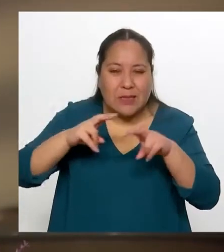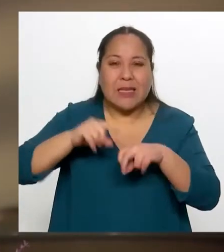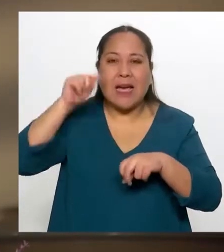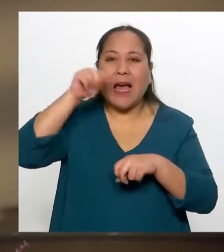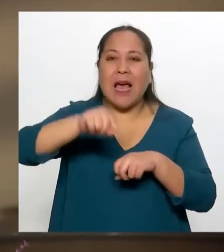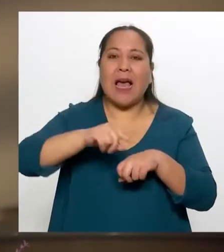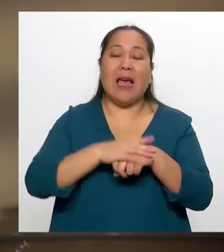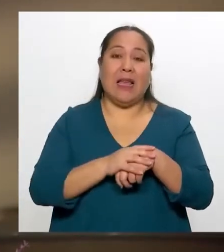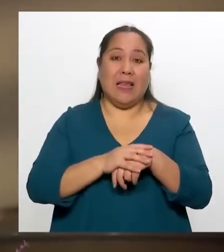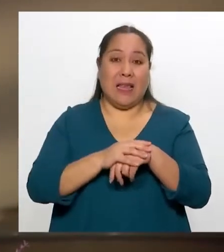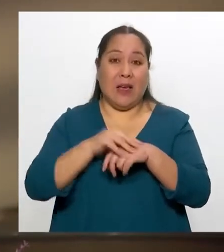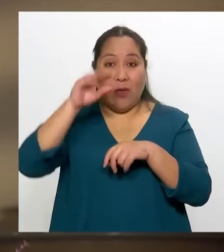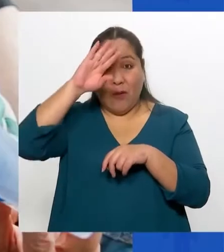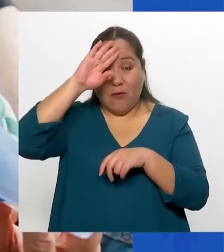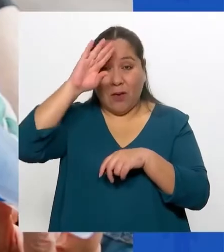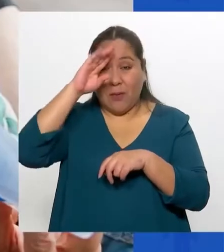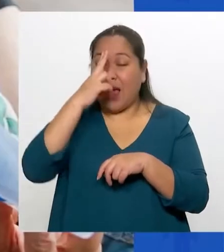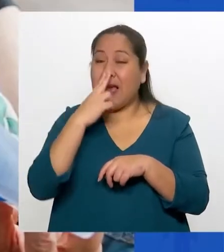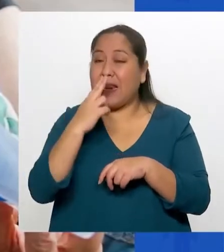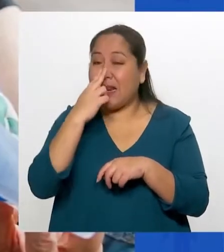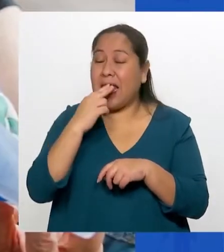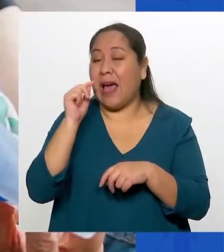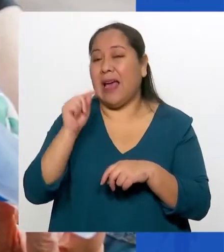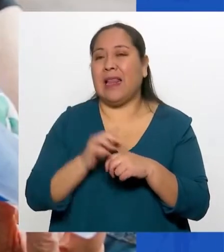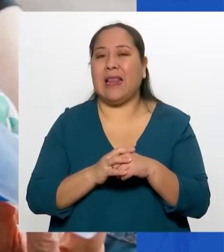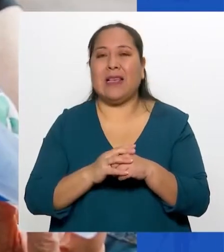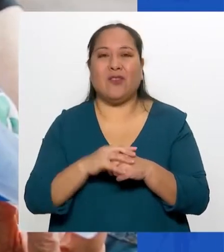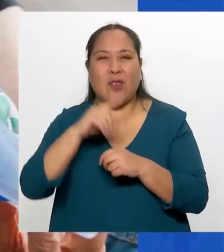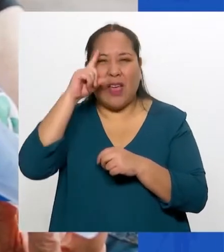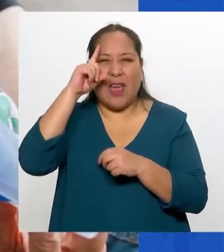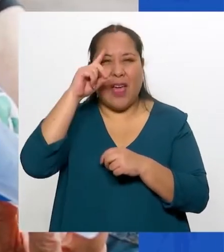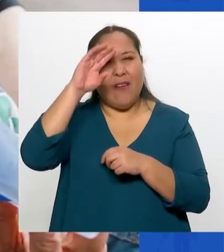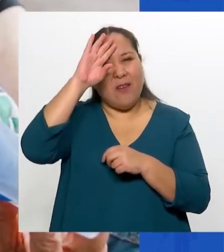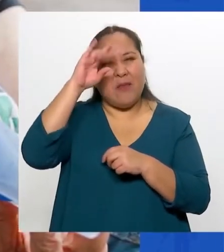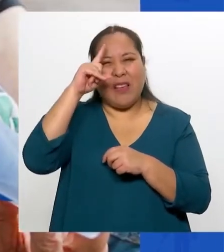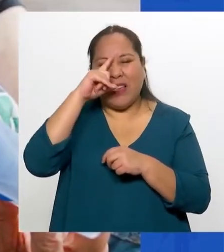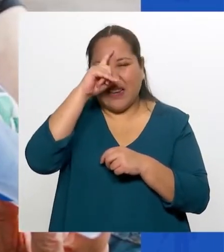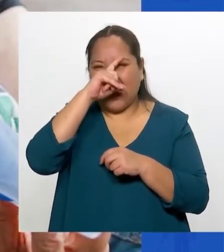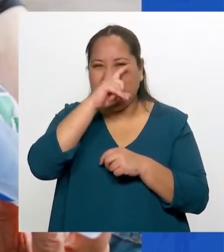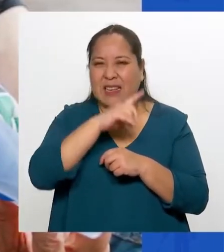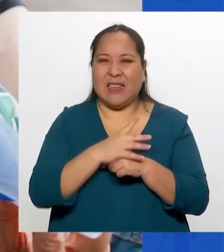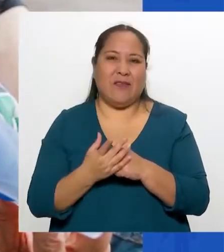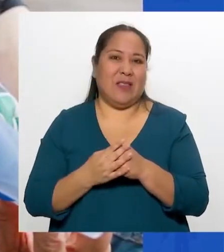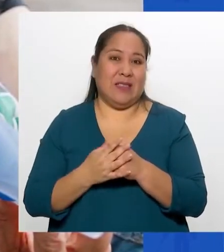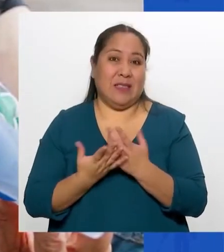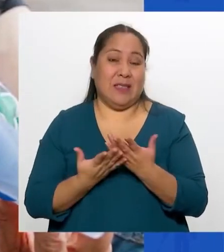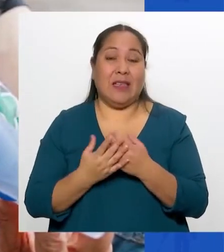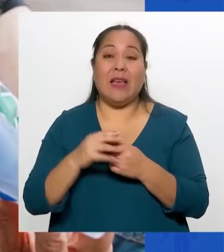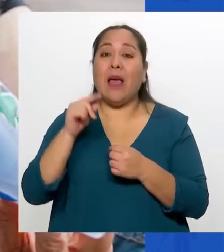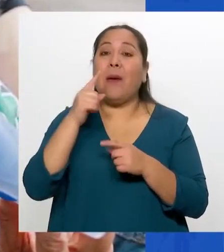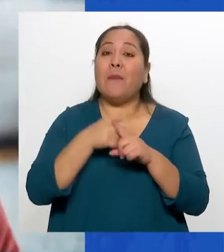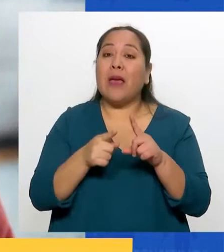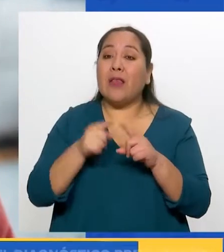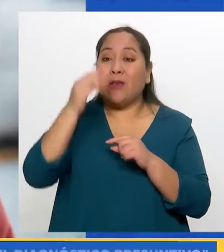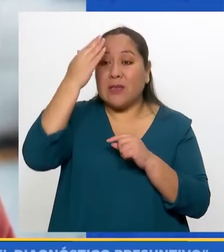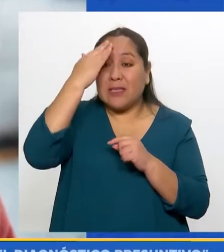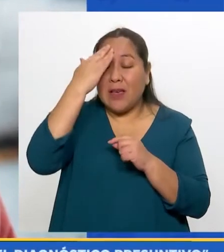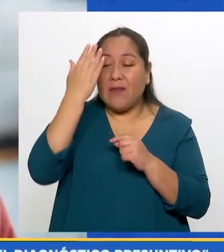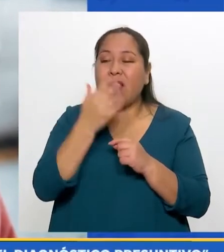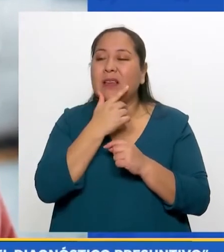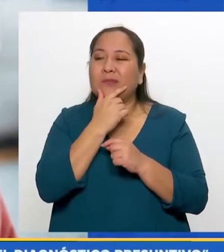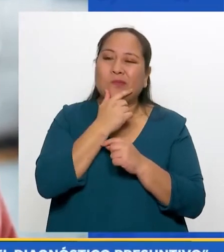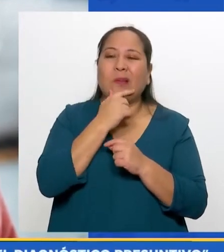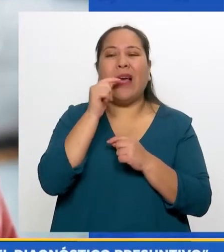diagnosticar. También se puede hacer pruebas genéticas, pero es mucho más costoso y un poco más difícil. Pero para comenzar, tenemos que tener el